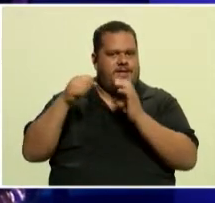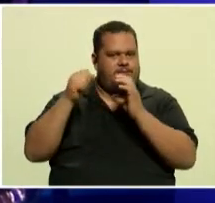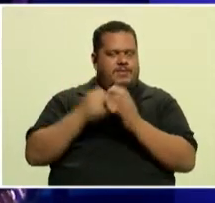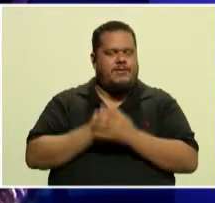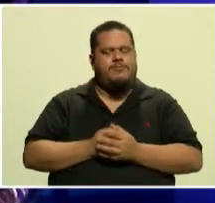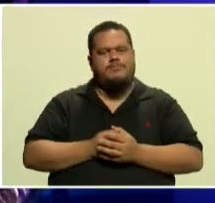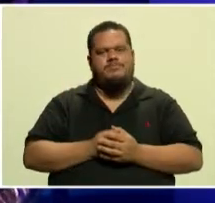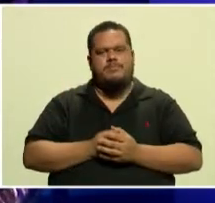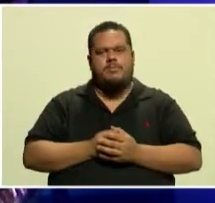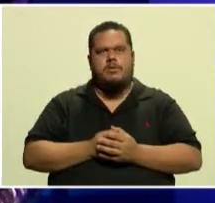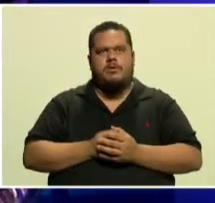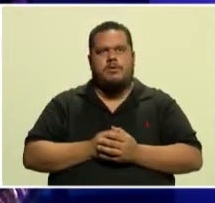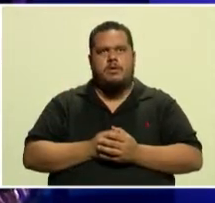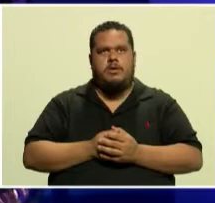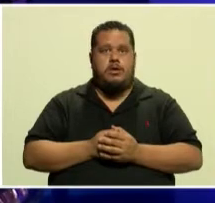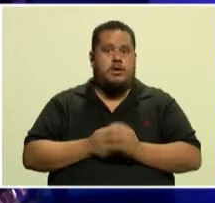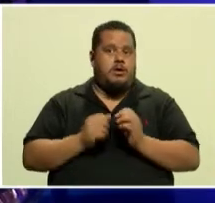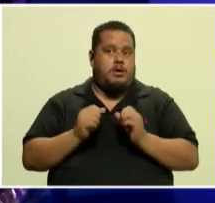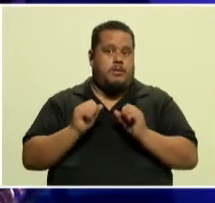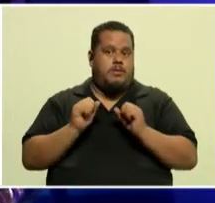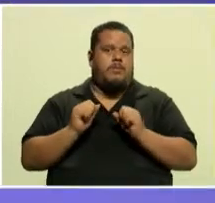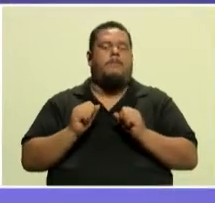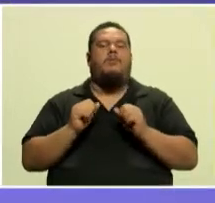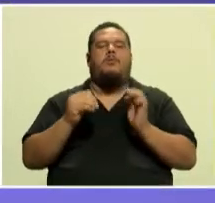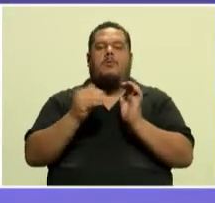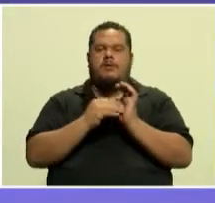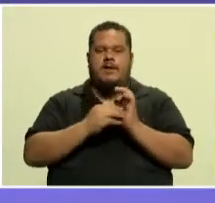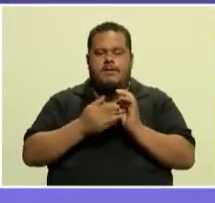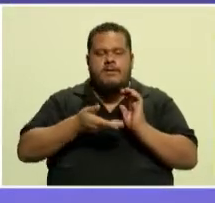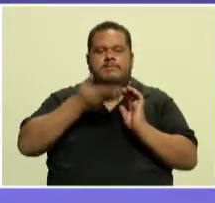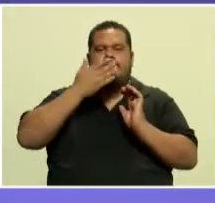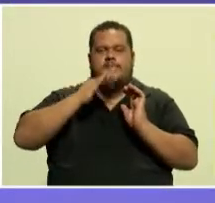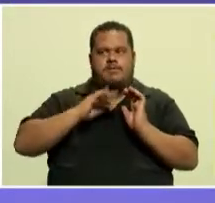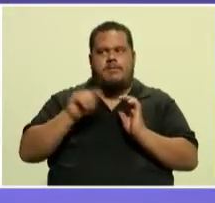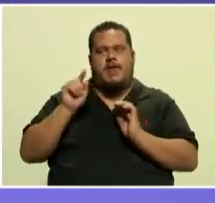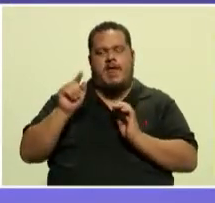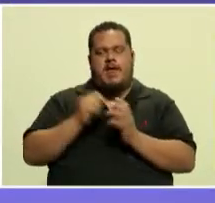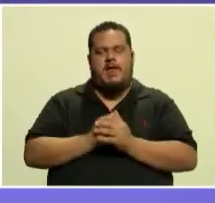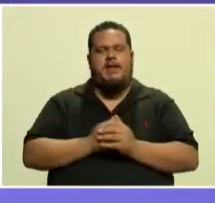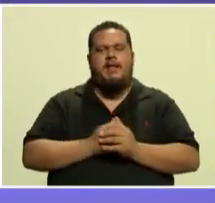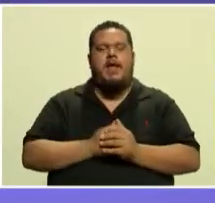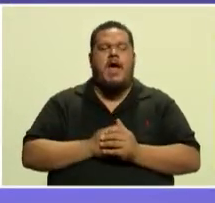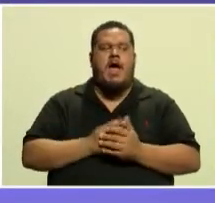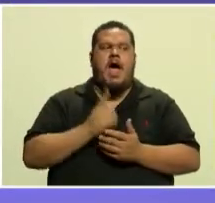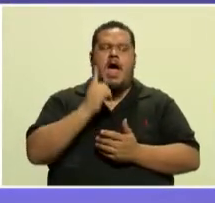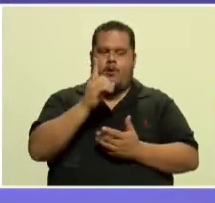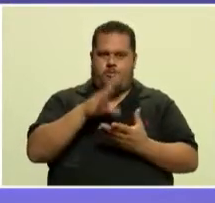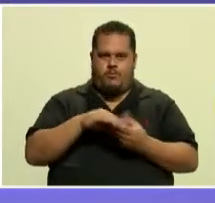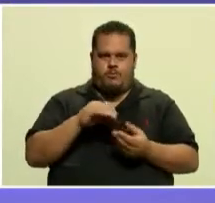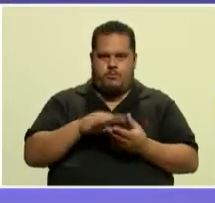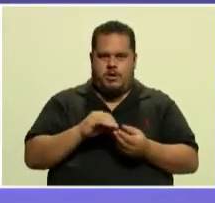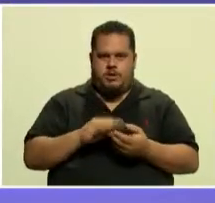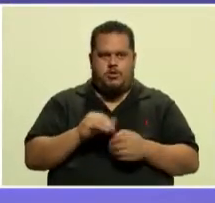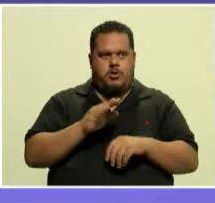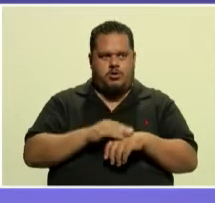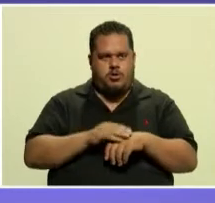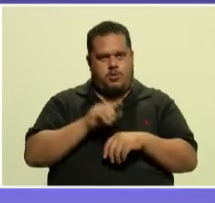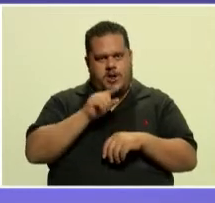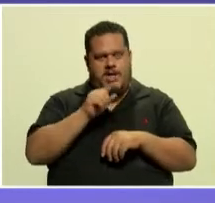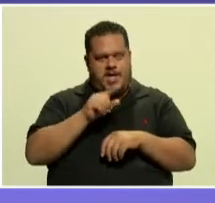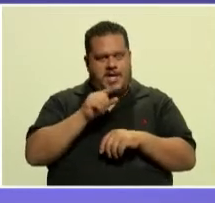y es volver a hacerlo respirar a él. Volver a hacerlo respirar a él. Hay una anécdota con respecto a esta